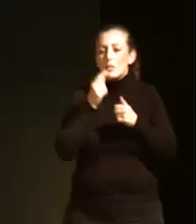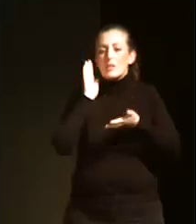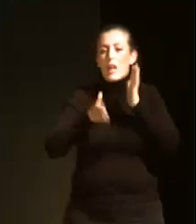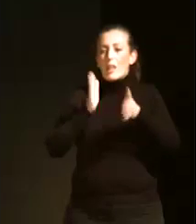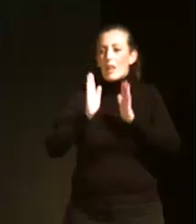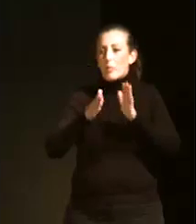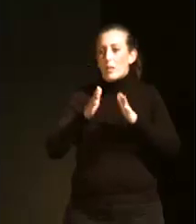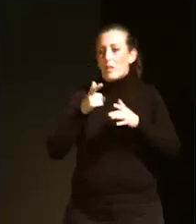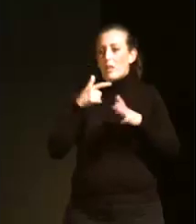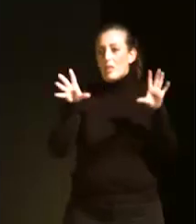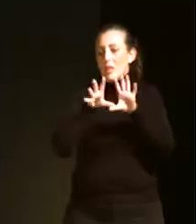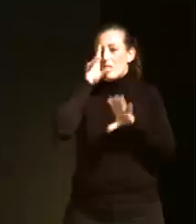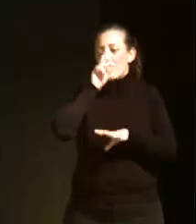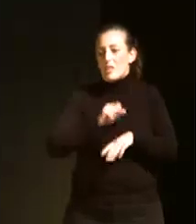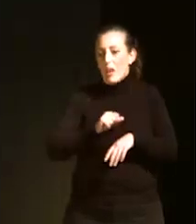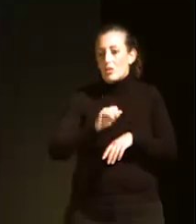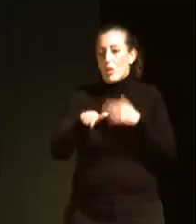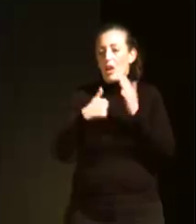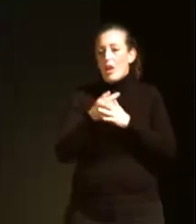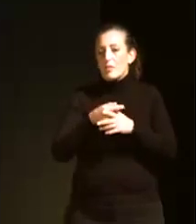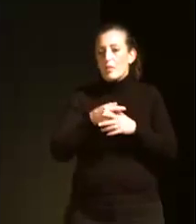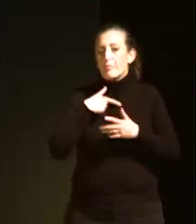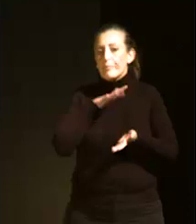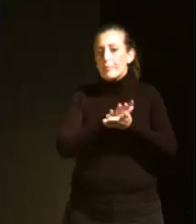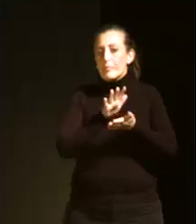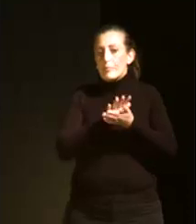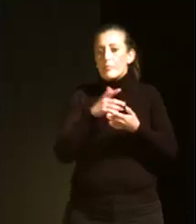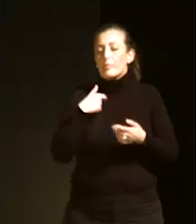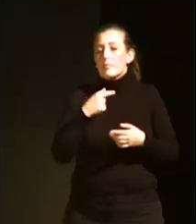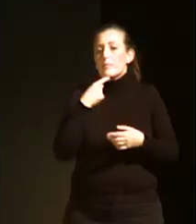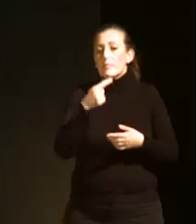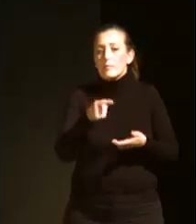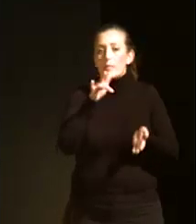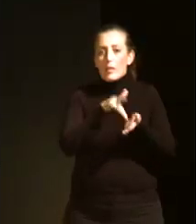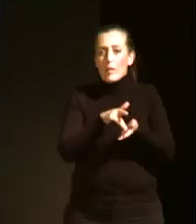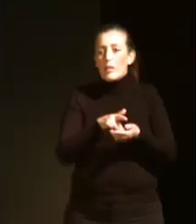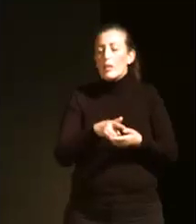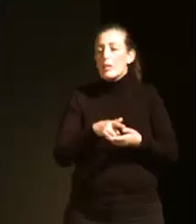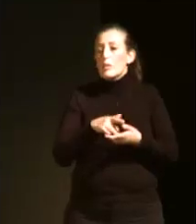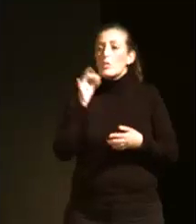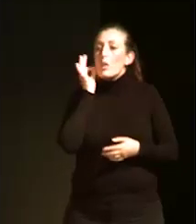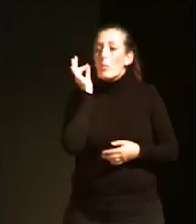años voy a citar a la doctora aura cúmez